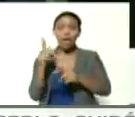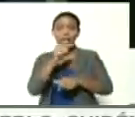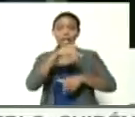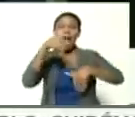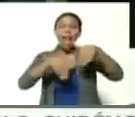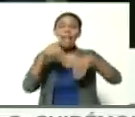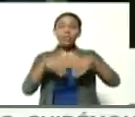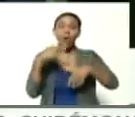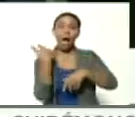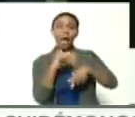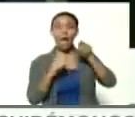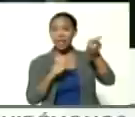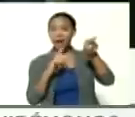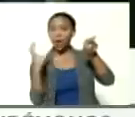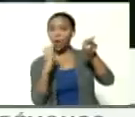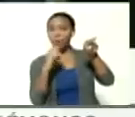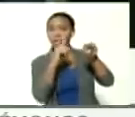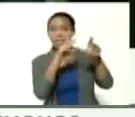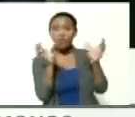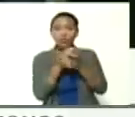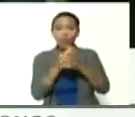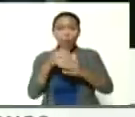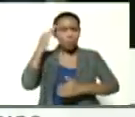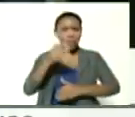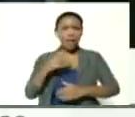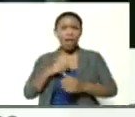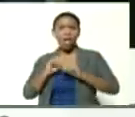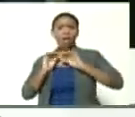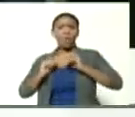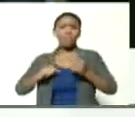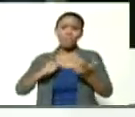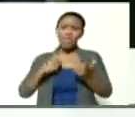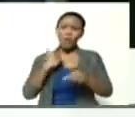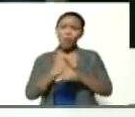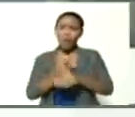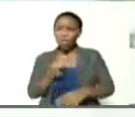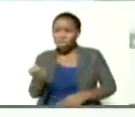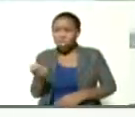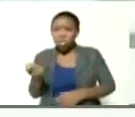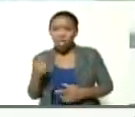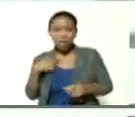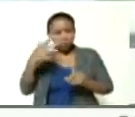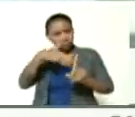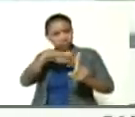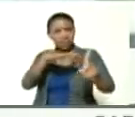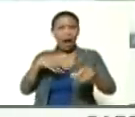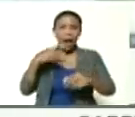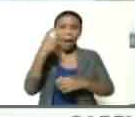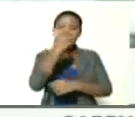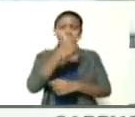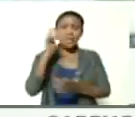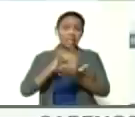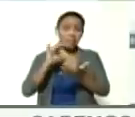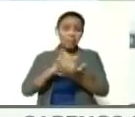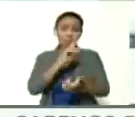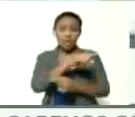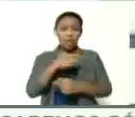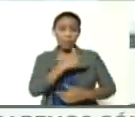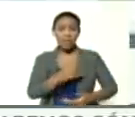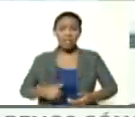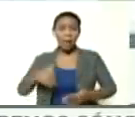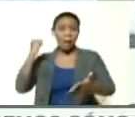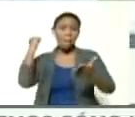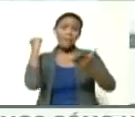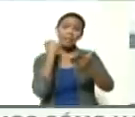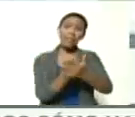esas reglas, aún con grupos paramilitares forzando a la gente a votar, aún con amenazas a los candidatos presidenciales, han matado